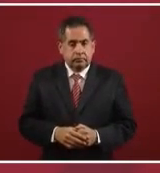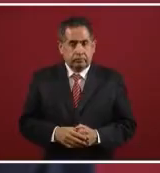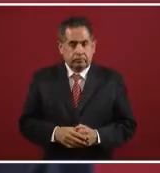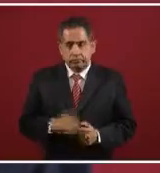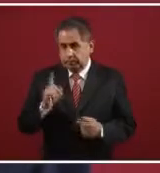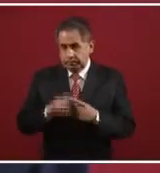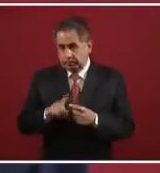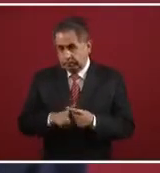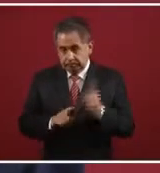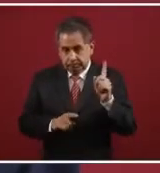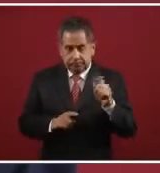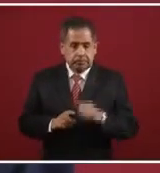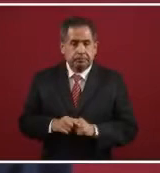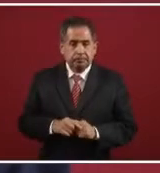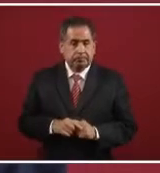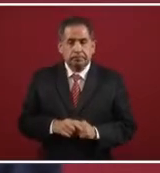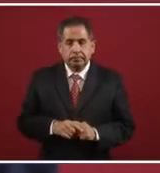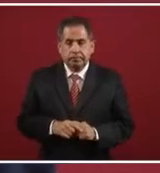Primero,